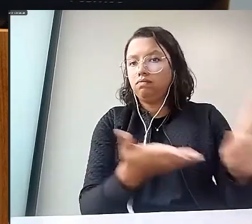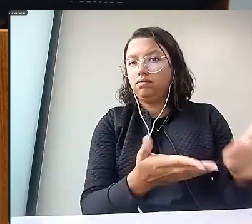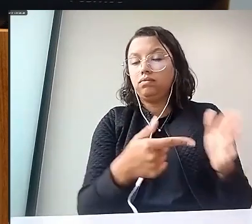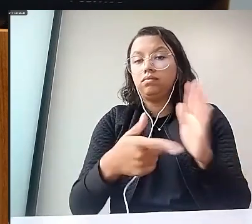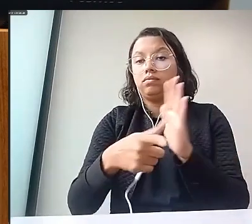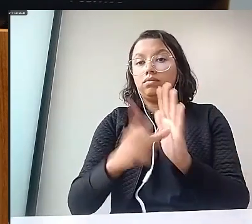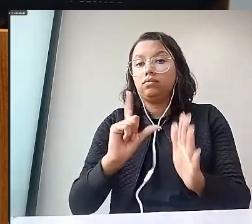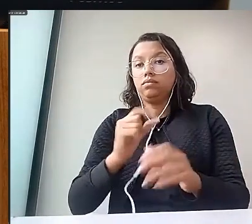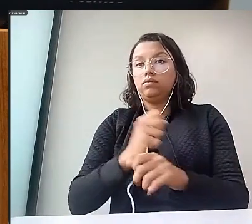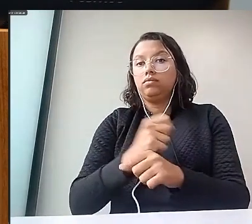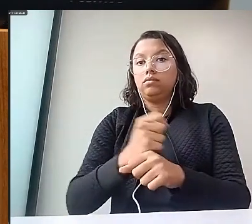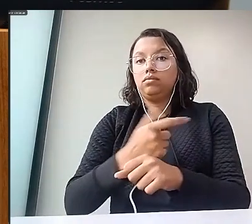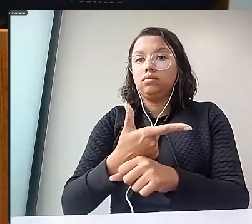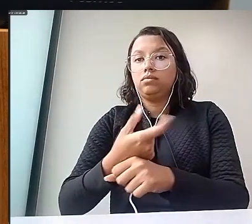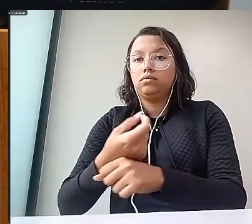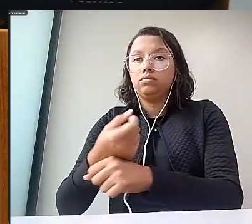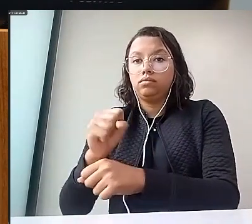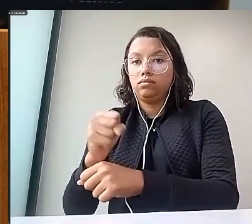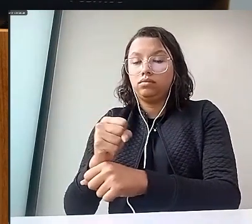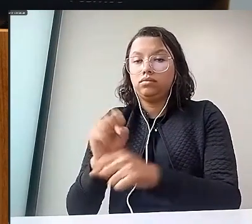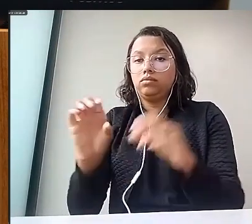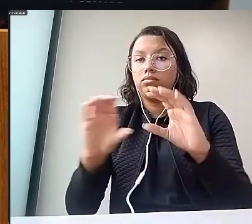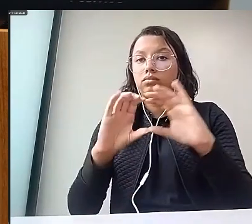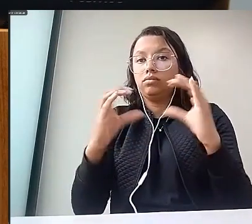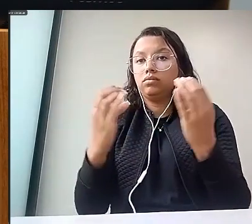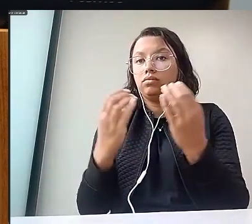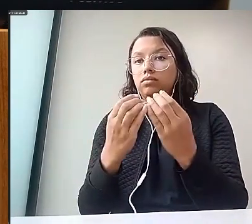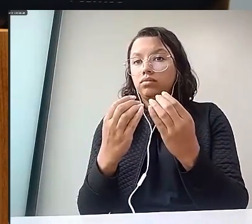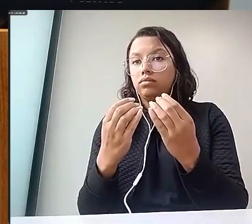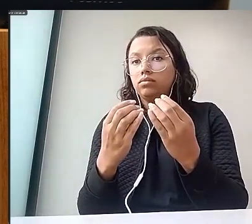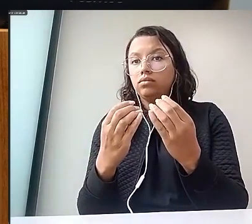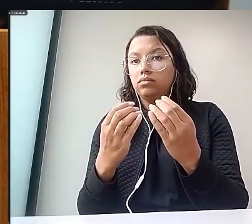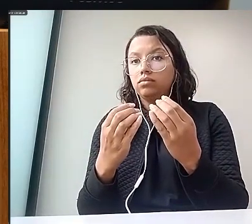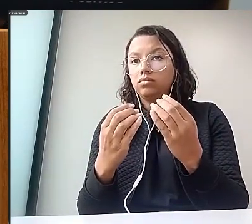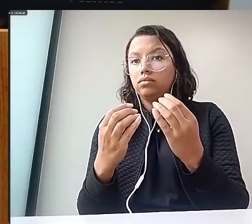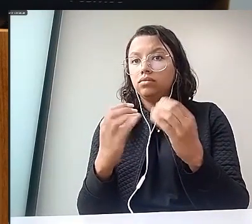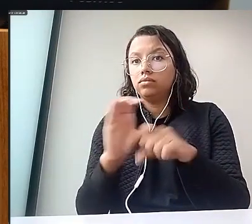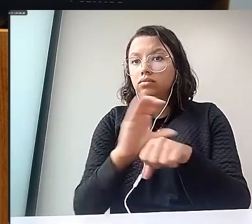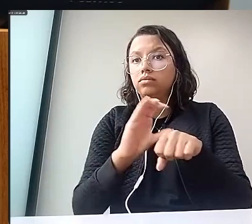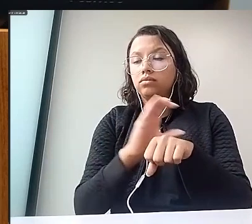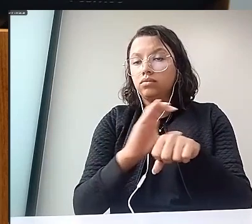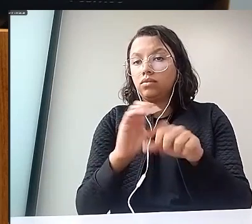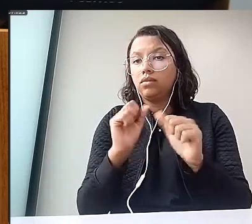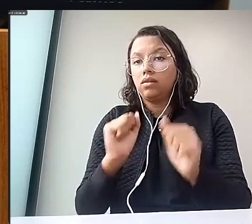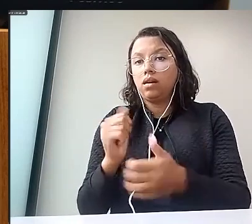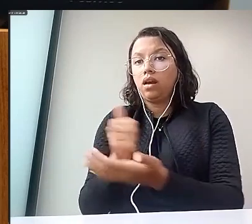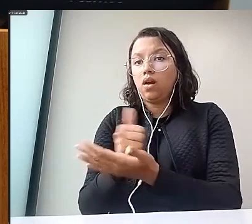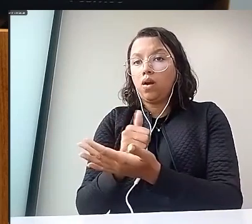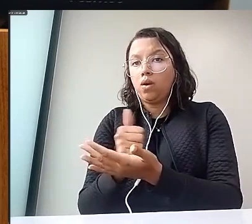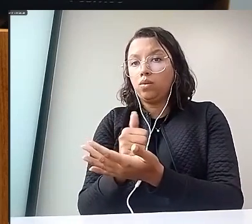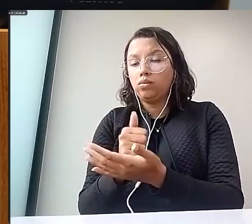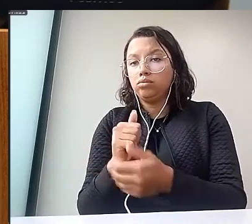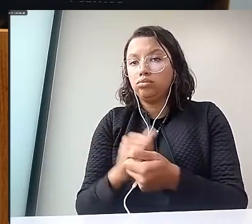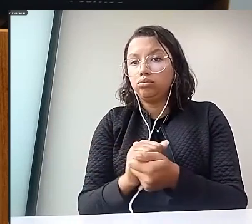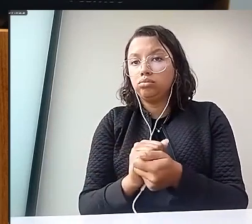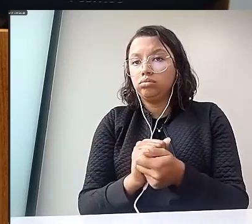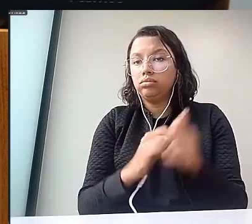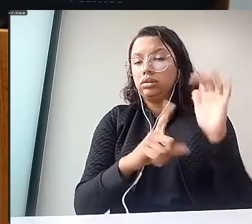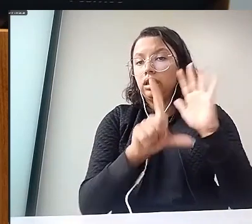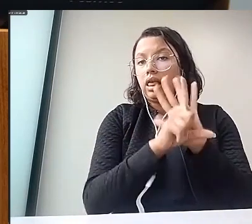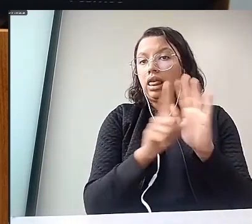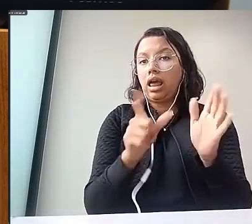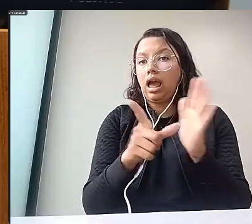2008-2010, el Consejo Constitucional solamente podía controlar e invalidar una ley antes de